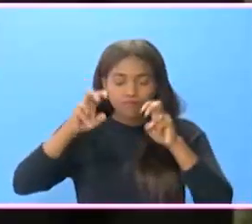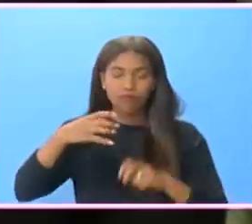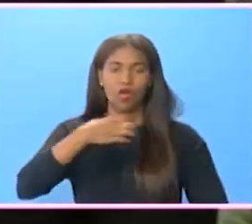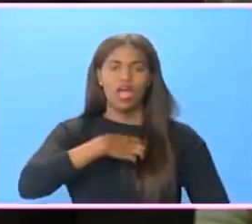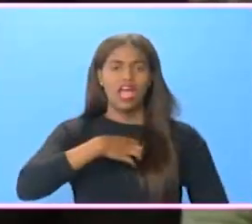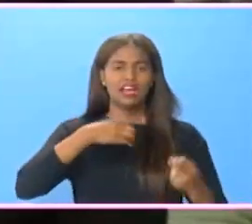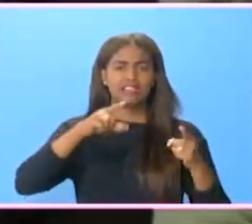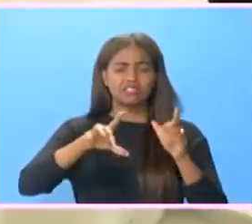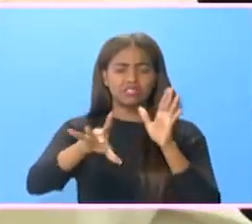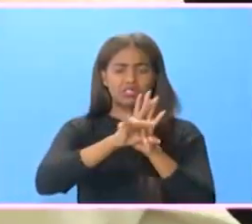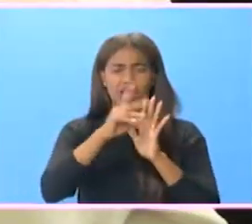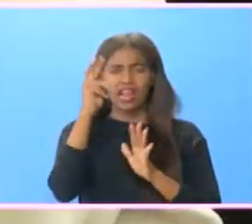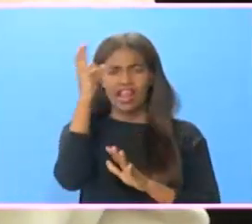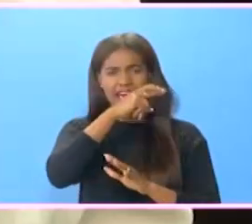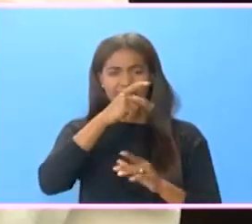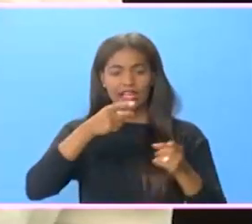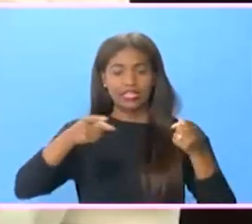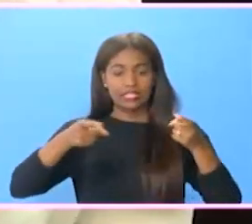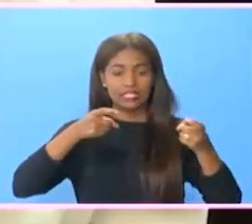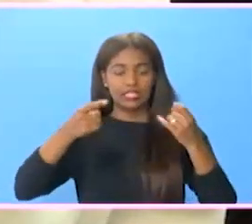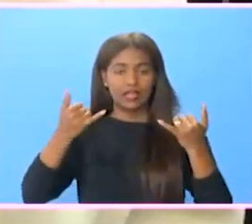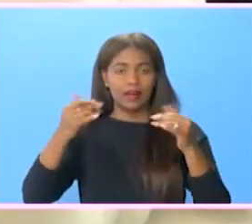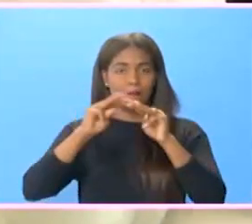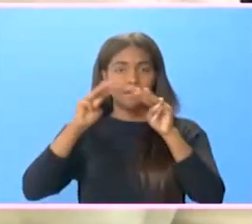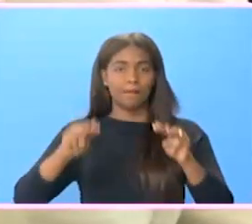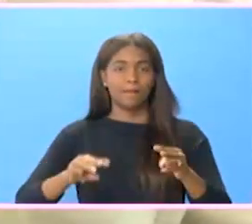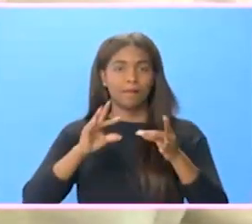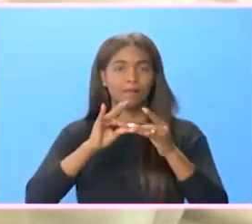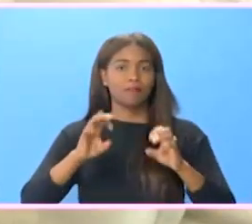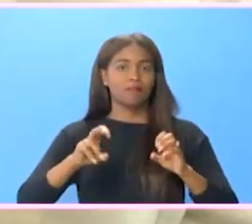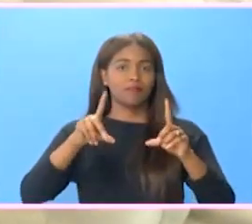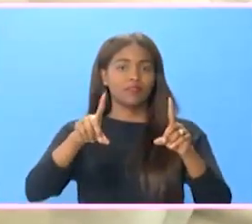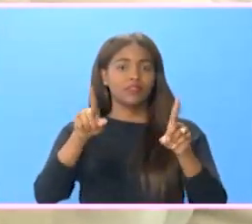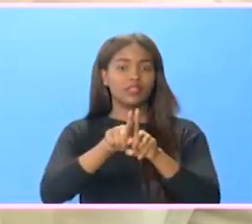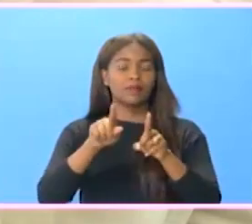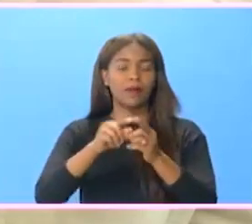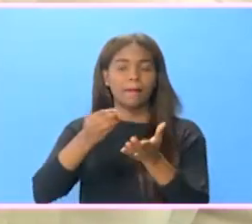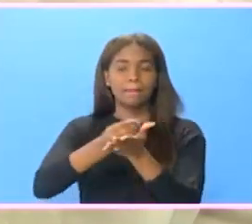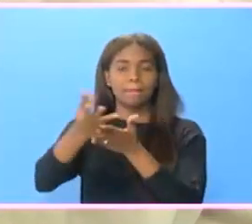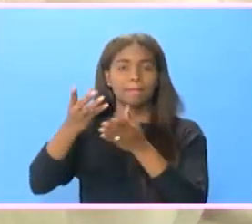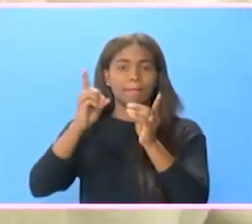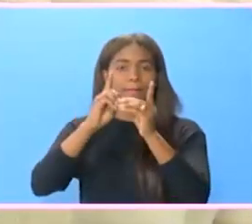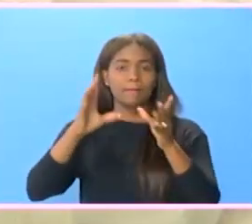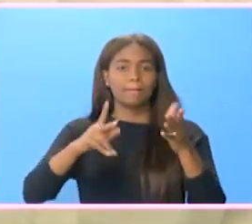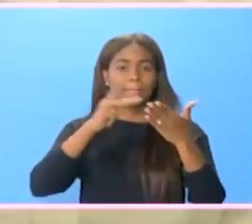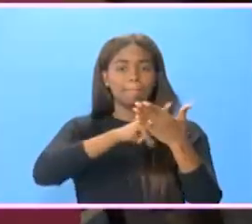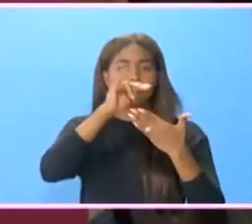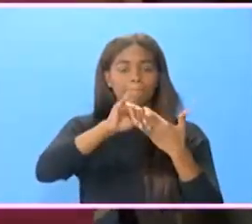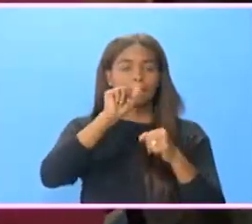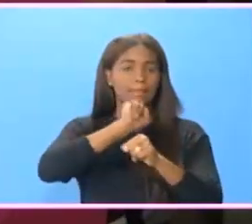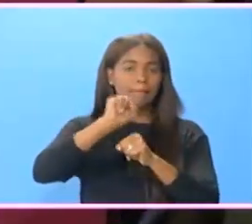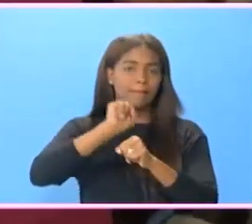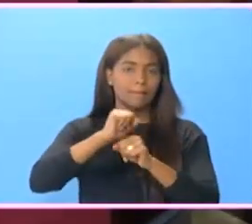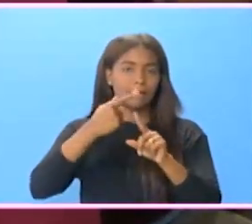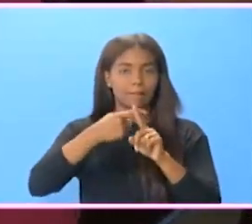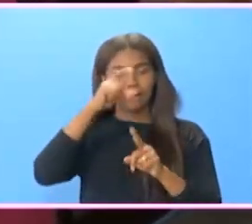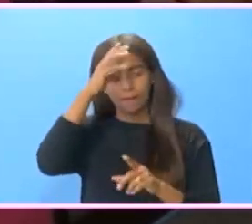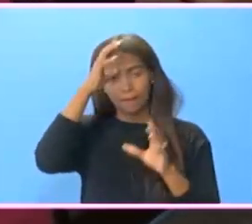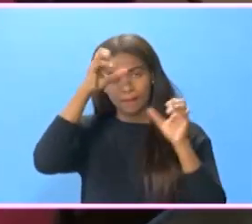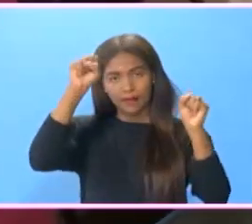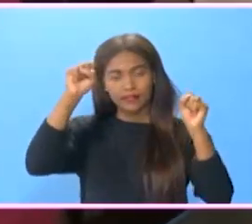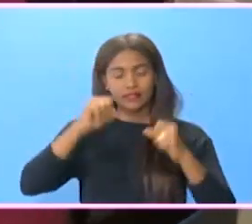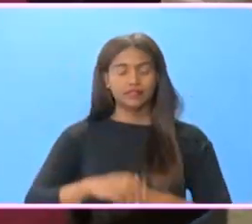sobre anomalías en la gestión actual del Ministerio de Educación y la licitación de la Dirección de Proyectos Estratégicos de la